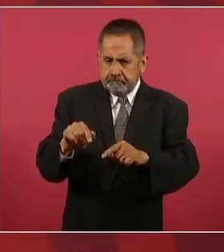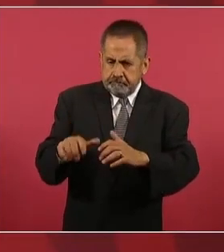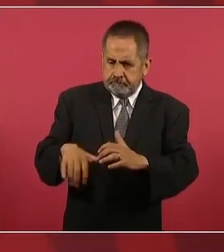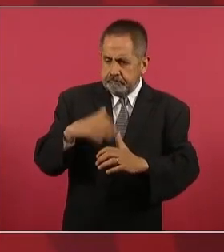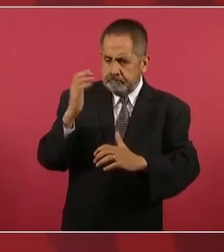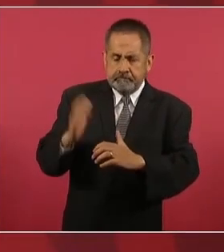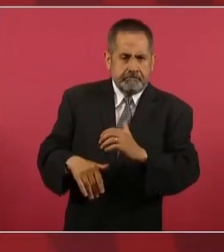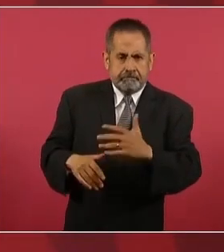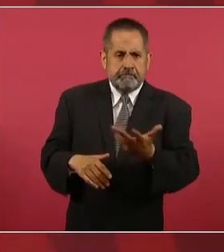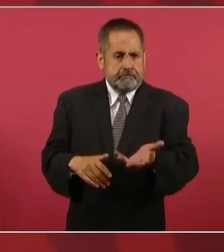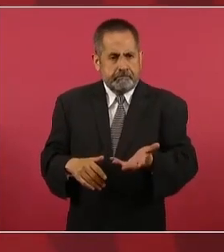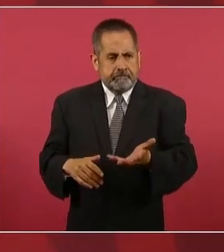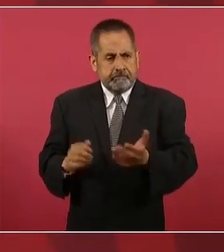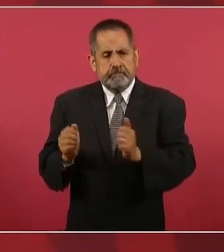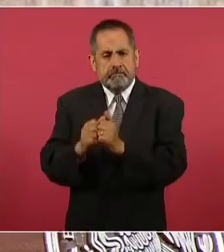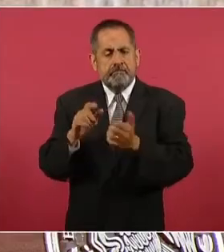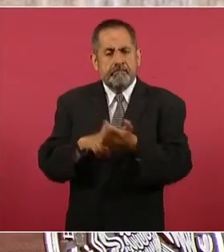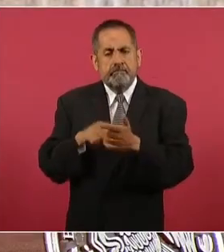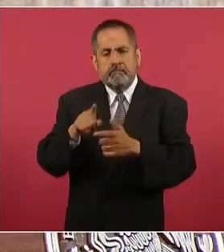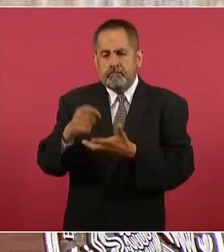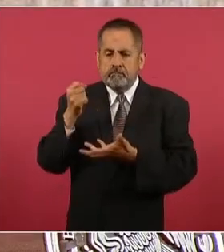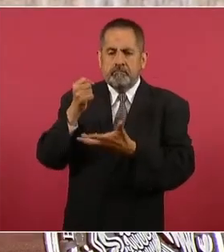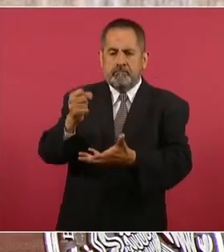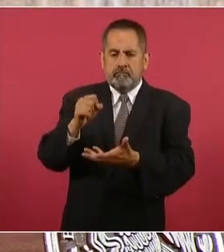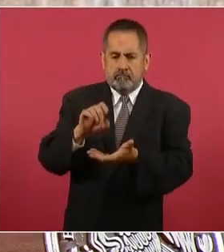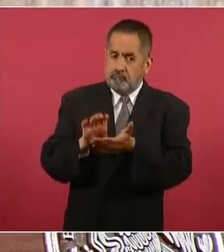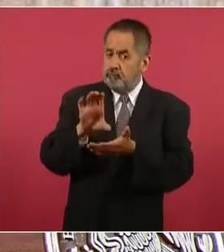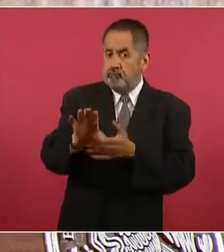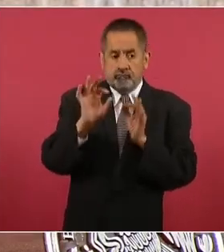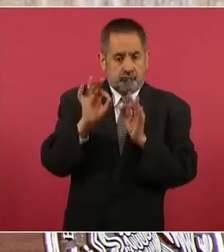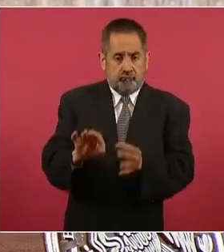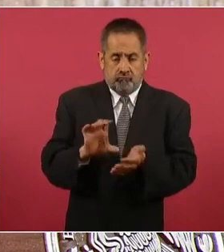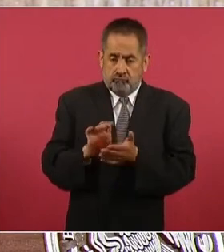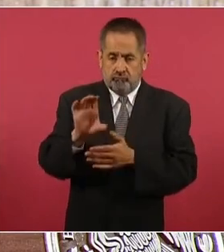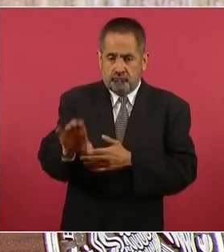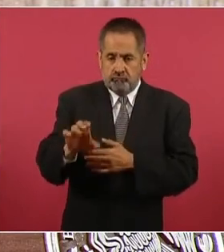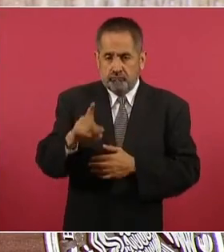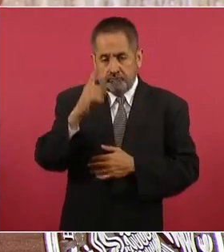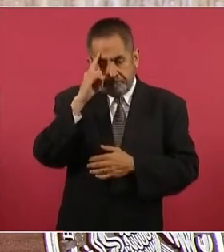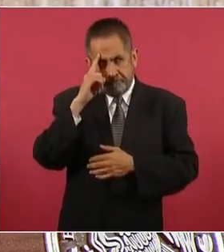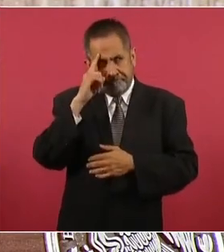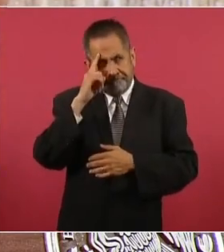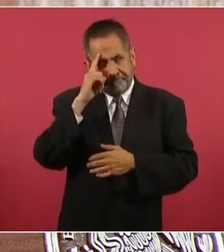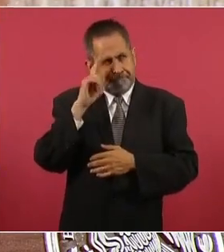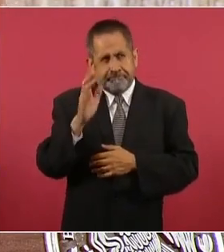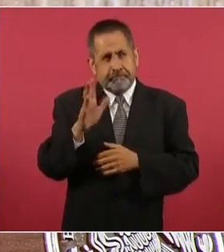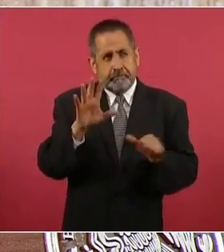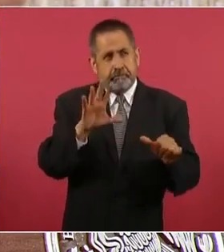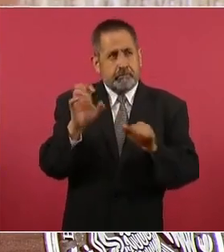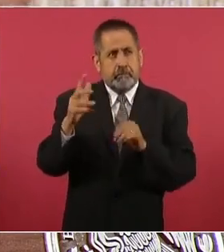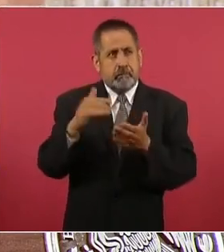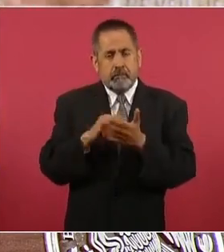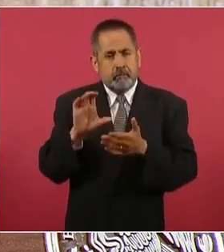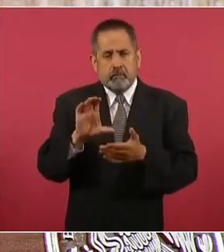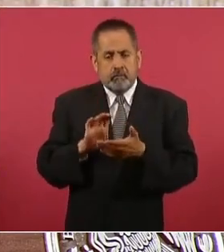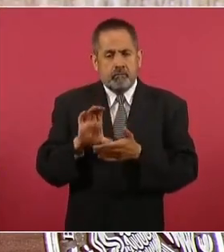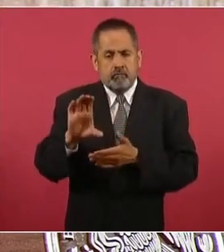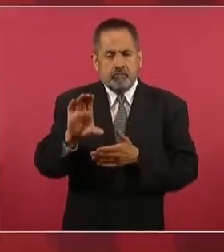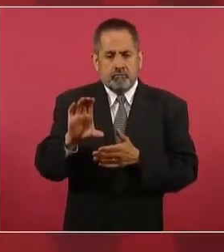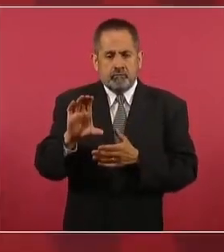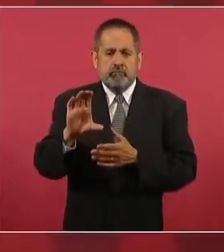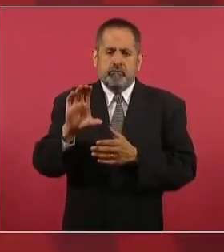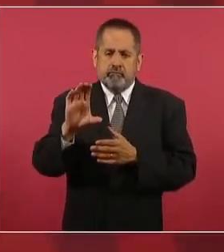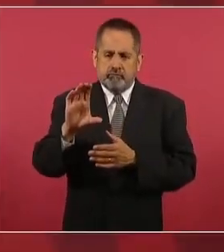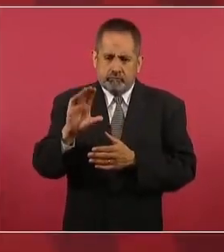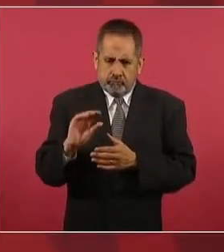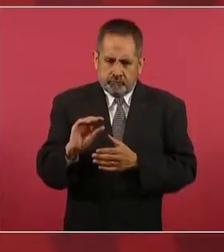concluir con el presupuesto original, pero ya no son los 600 porque sí hubo